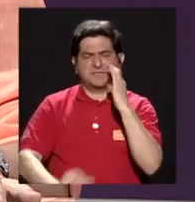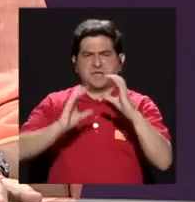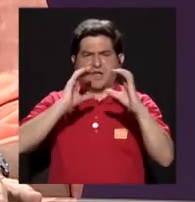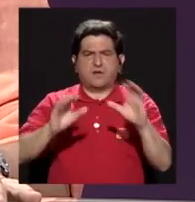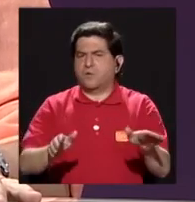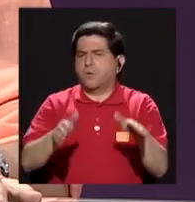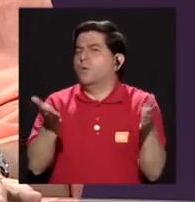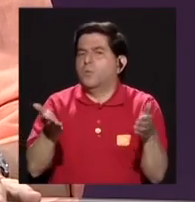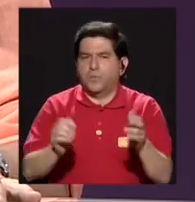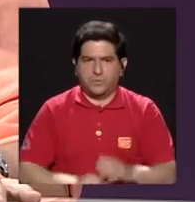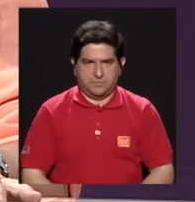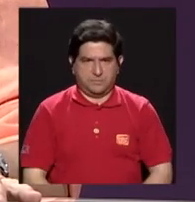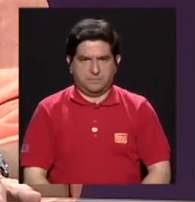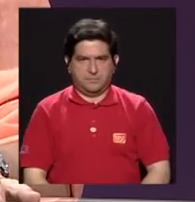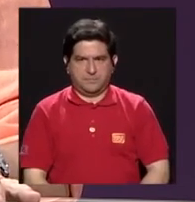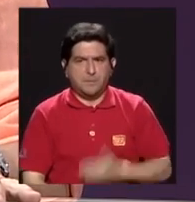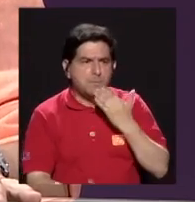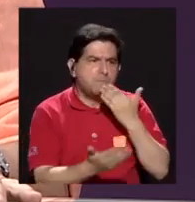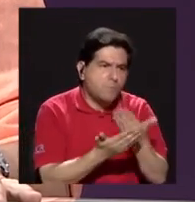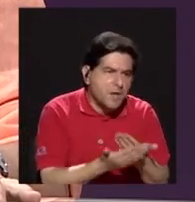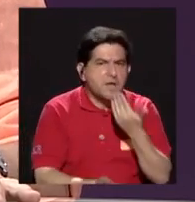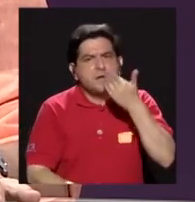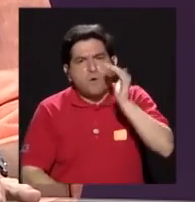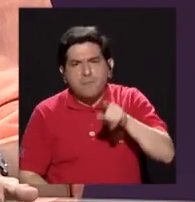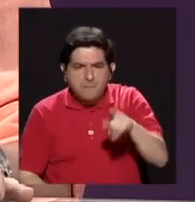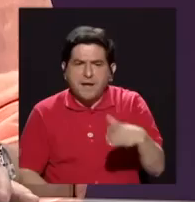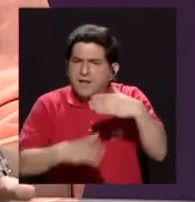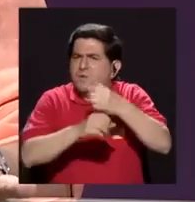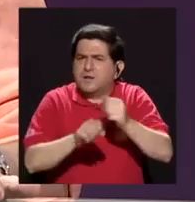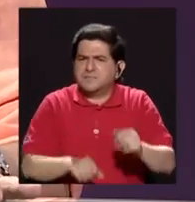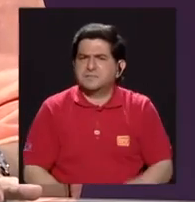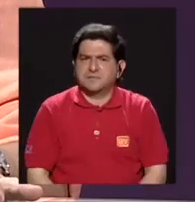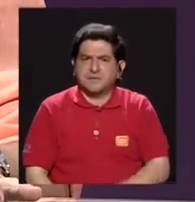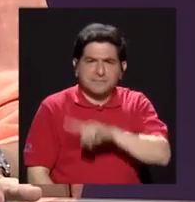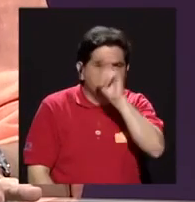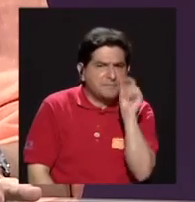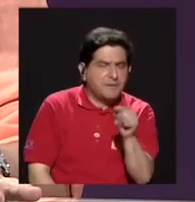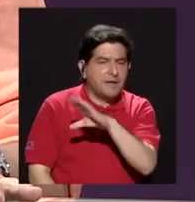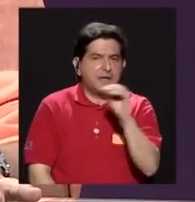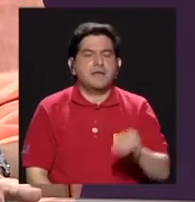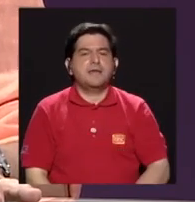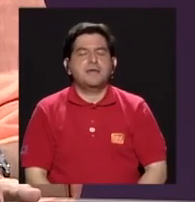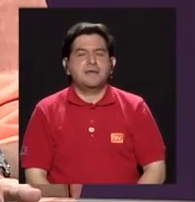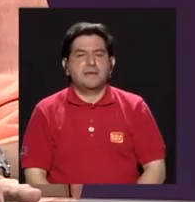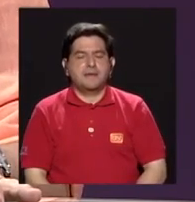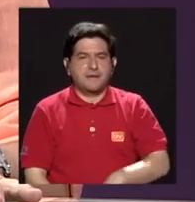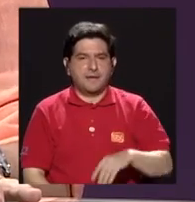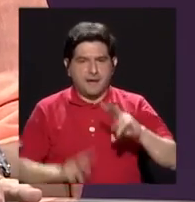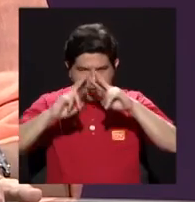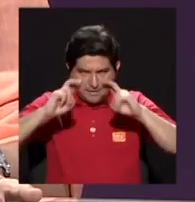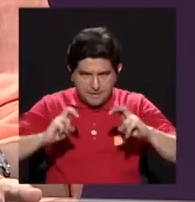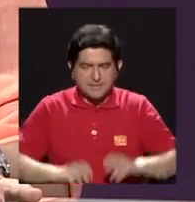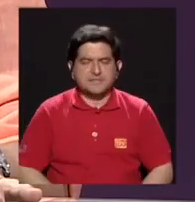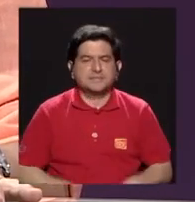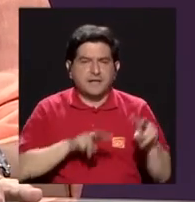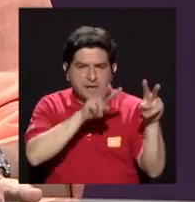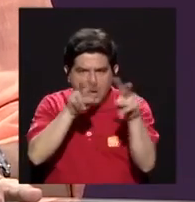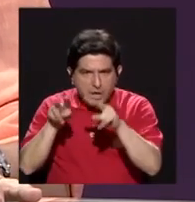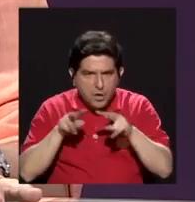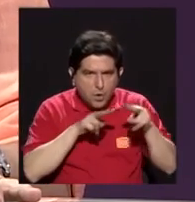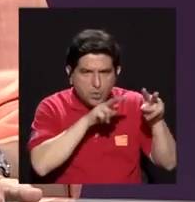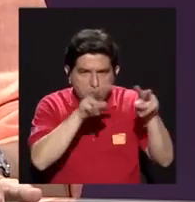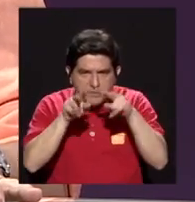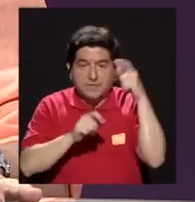de comunicación es bueno o malo cómo lo hacen y además vamos a hablar sobre la existencia de un observatorio